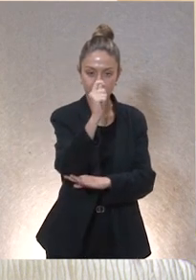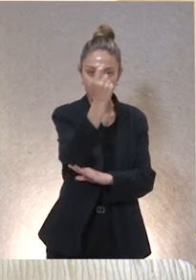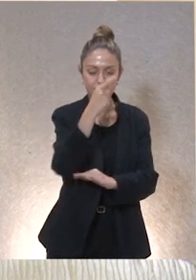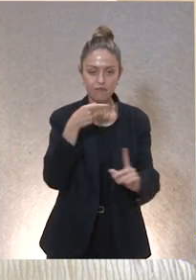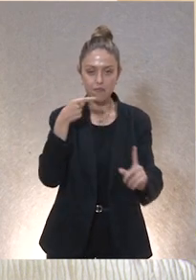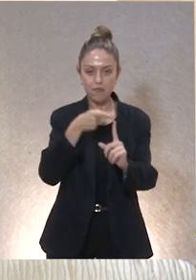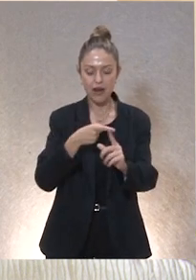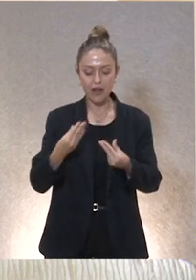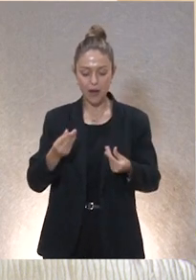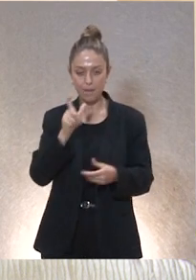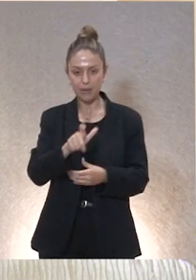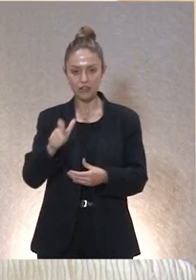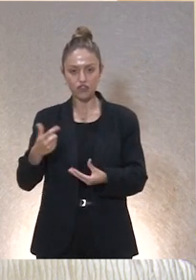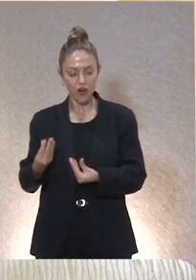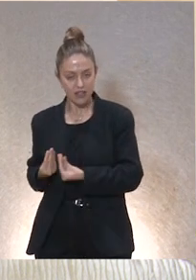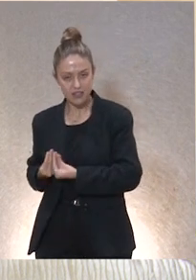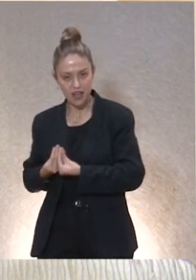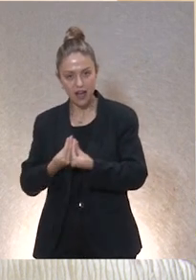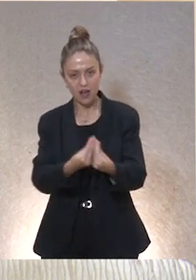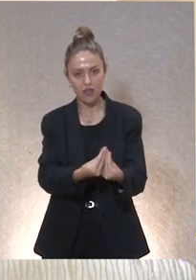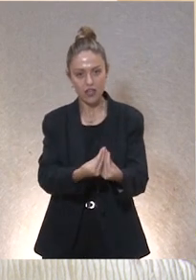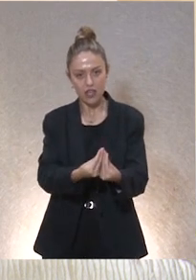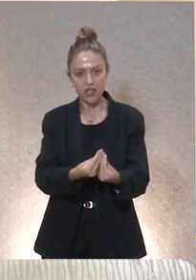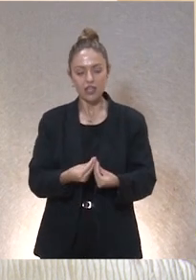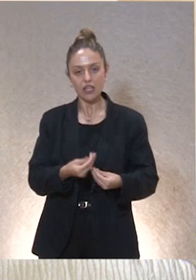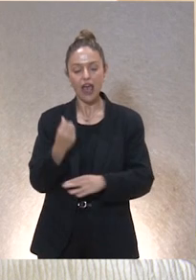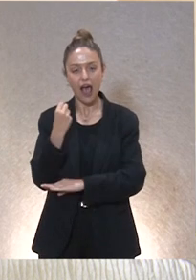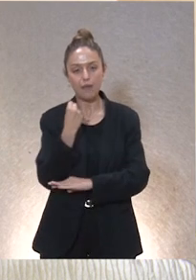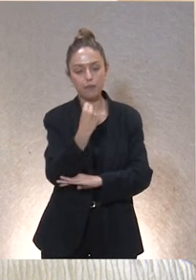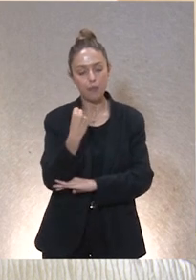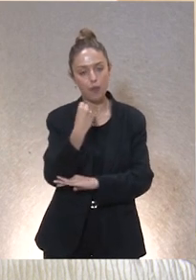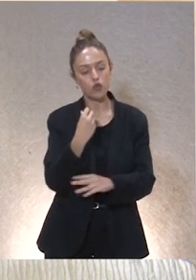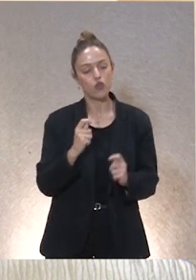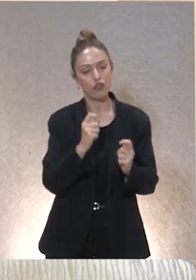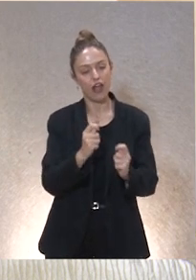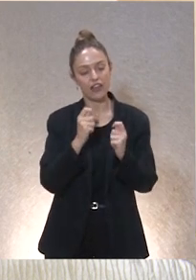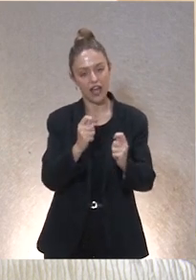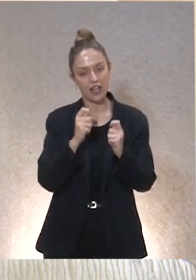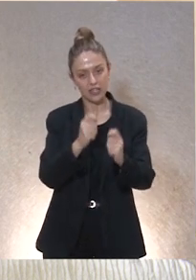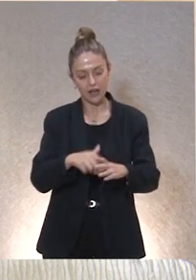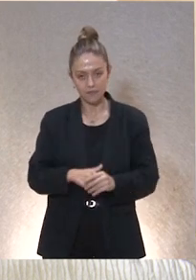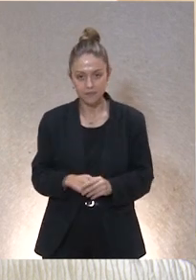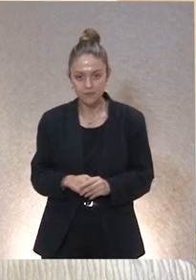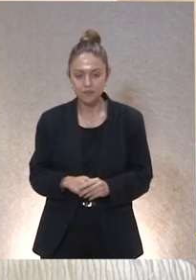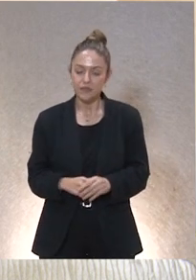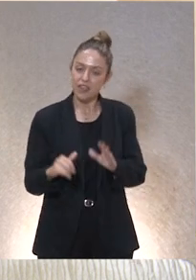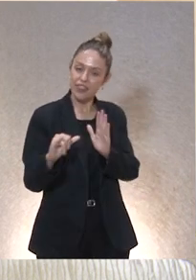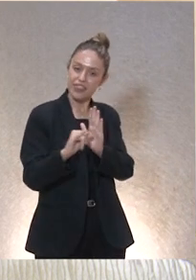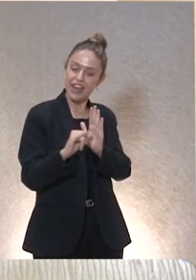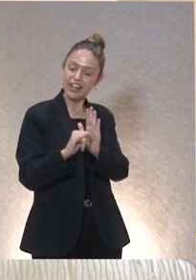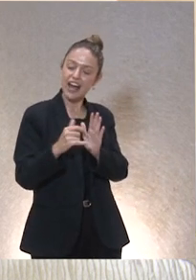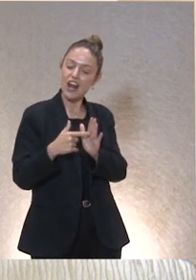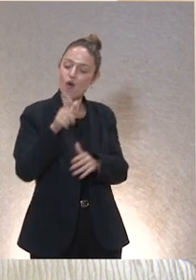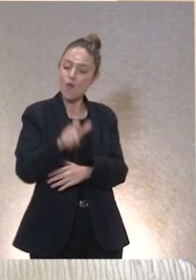para acompañar a las person a las personas y ofrecer buenos apoyos nos has hecho aproximarnos a la realidad de lo